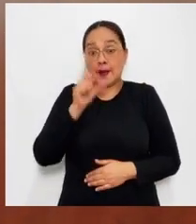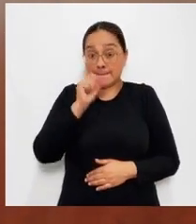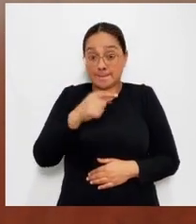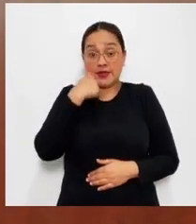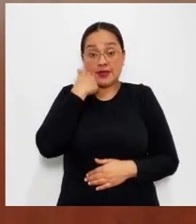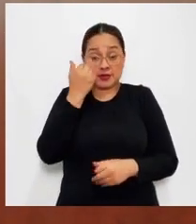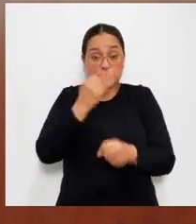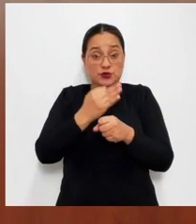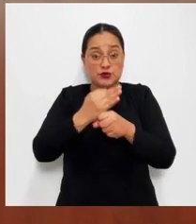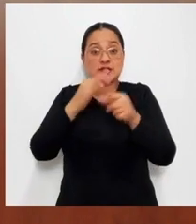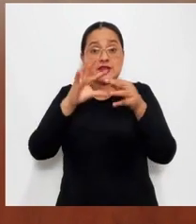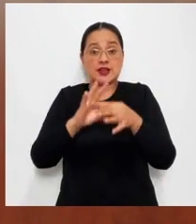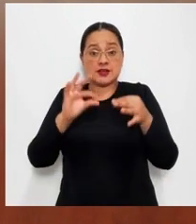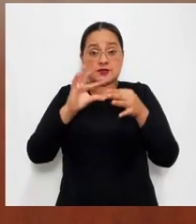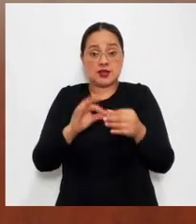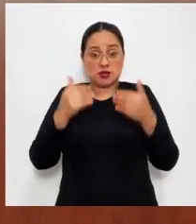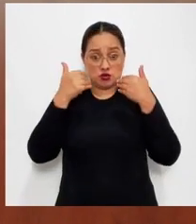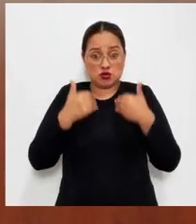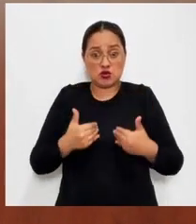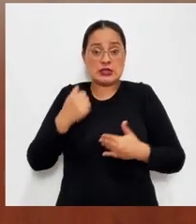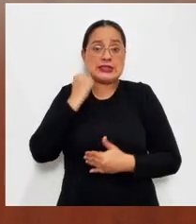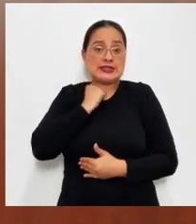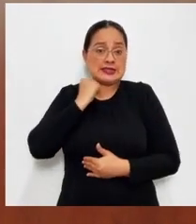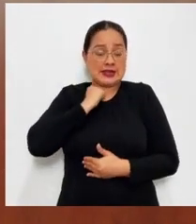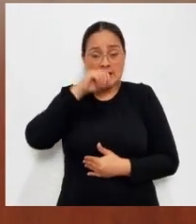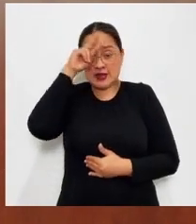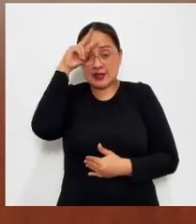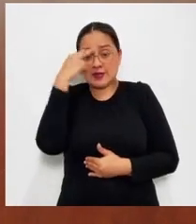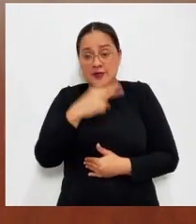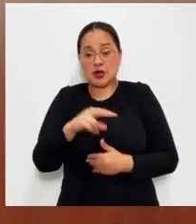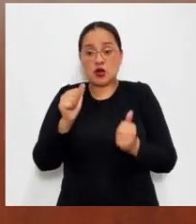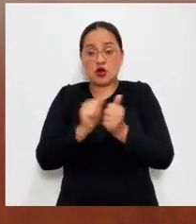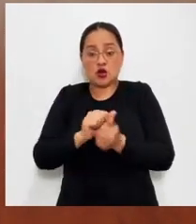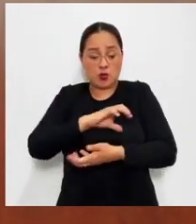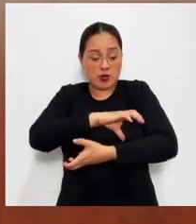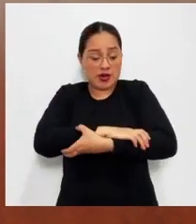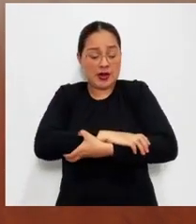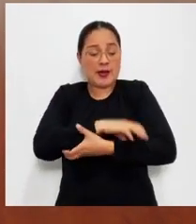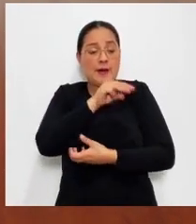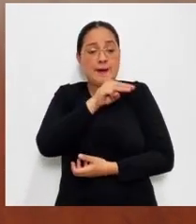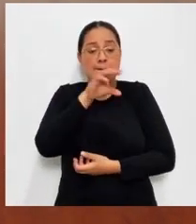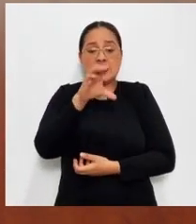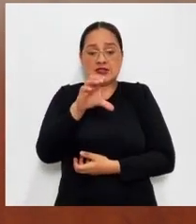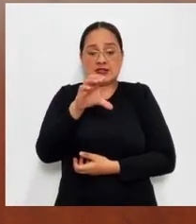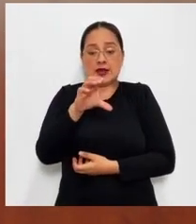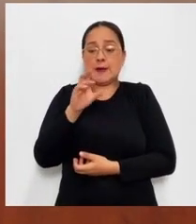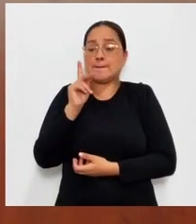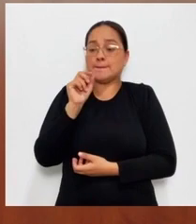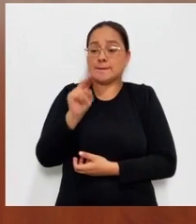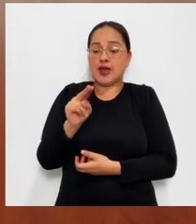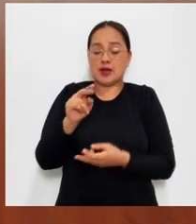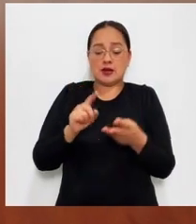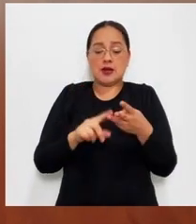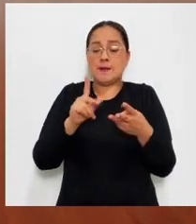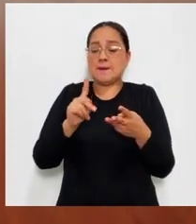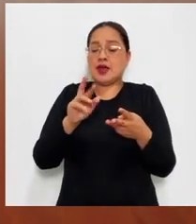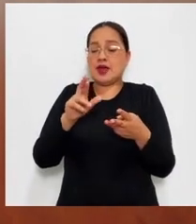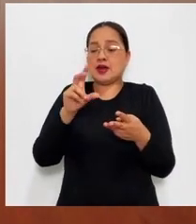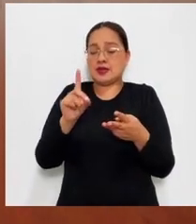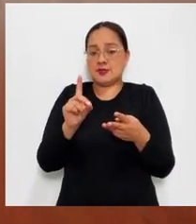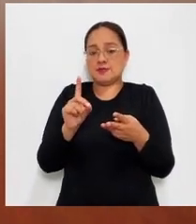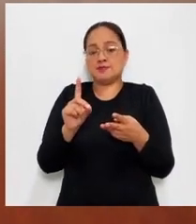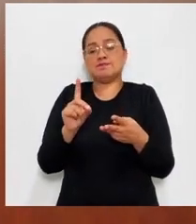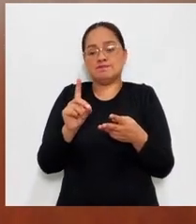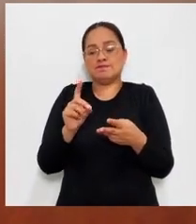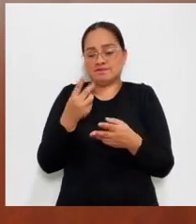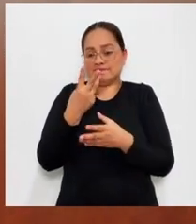de decirte también, porque lo quiero compartir, soy senadora de la República en una alianza por Movimiento Ciudadano, Acción Nacional y el